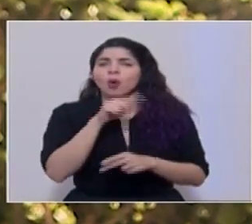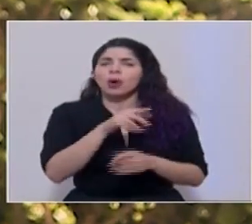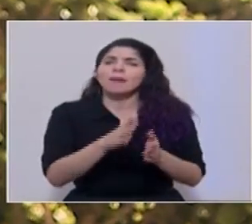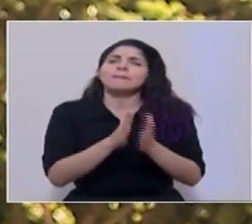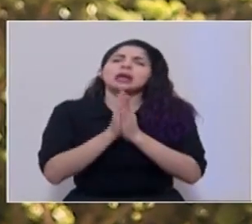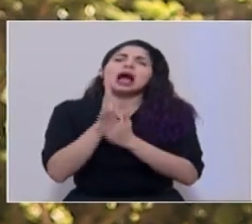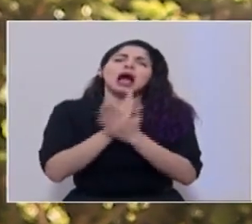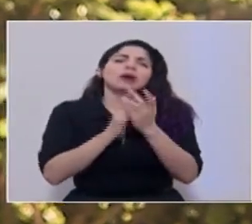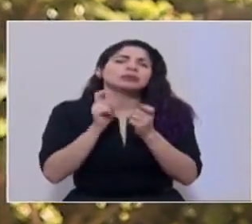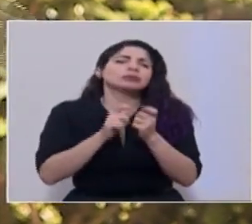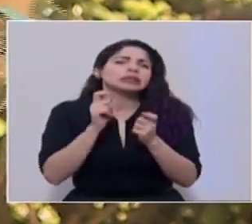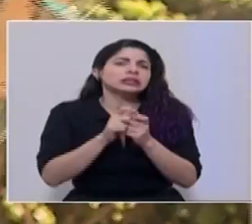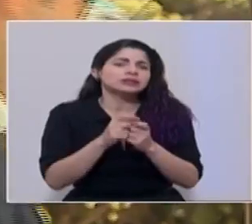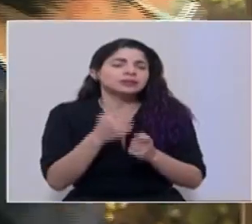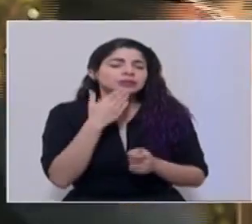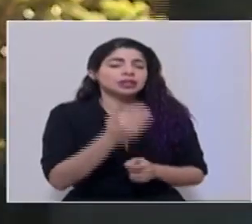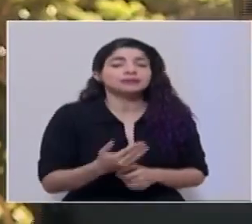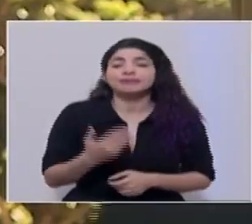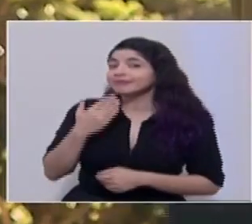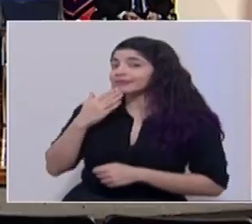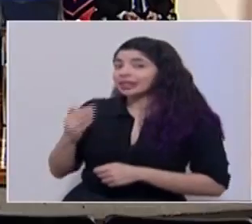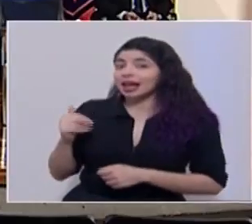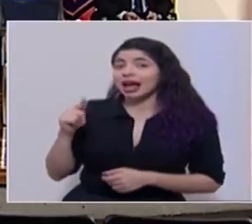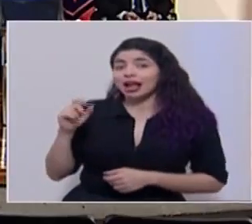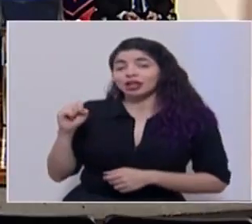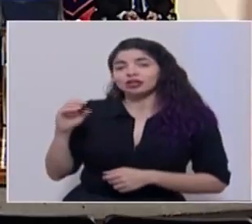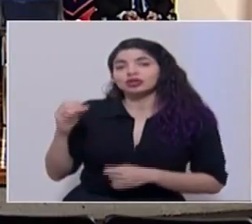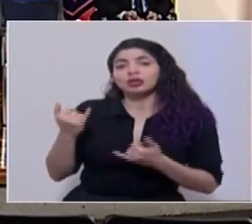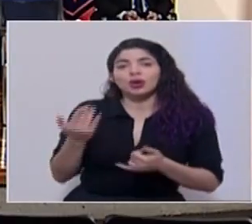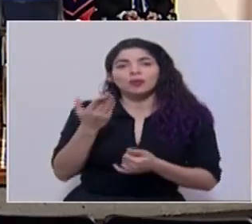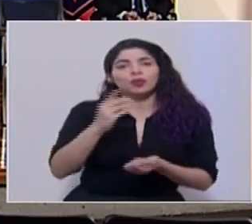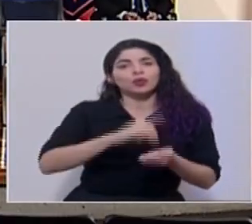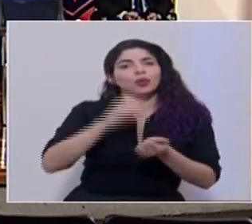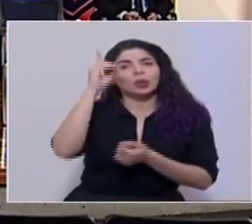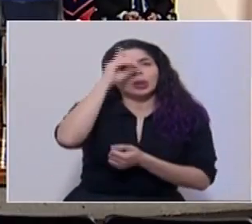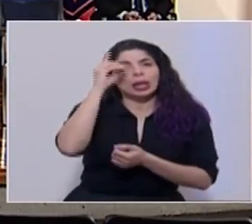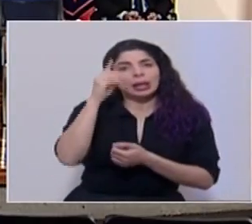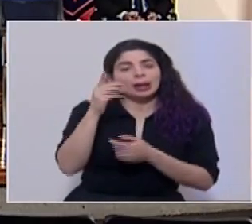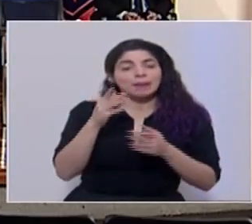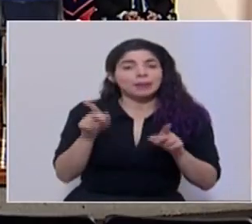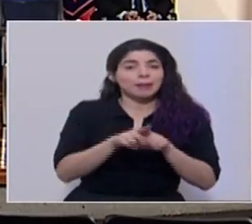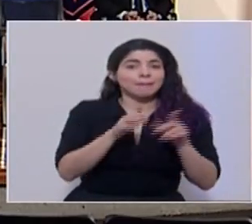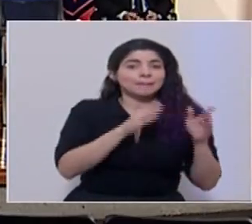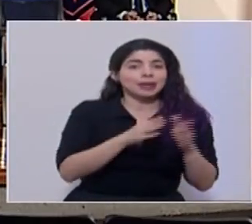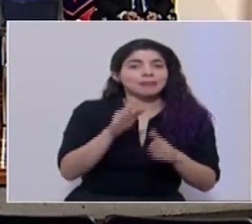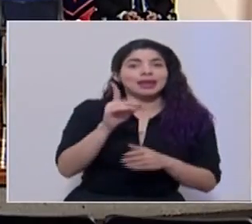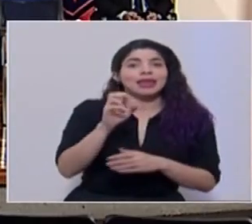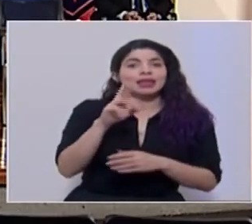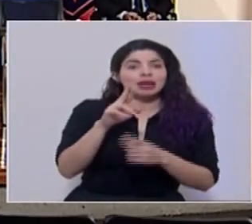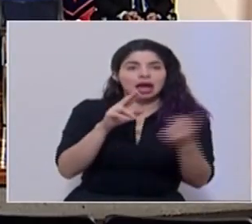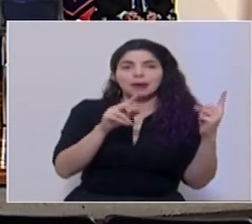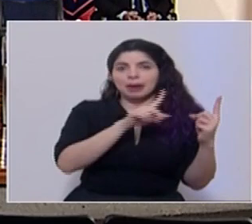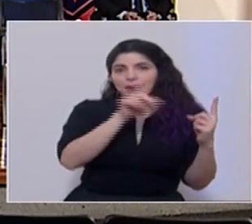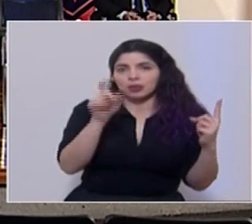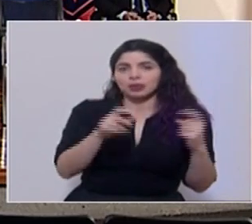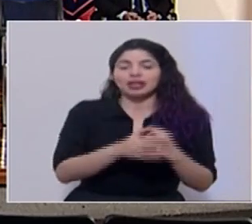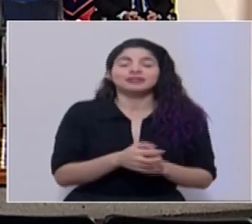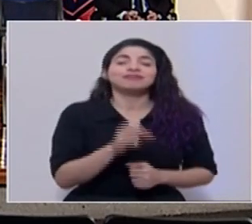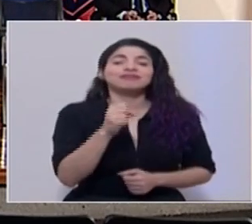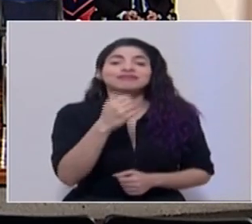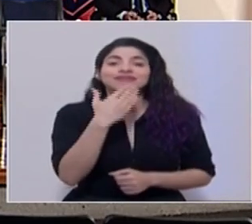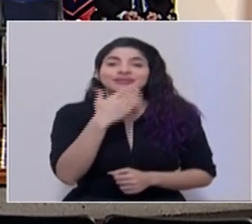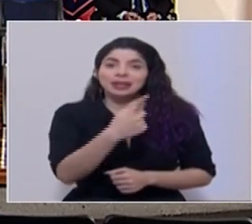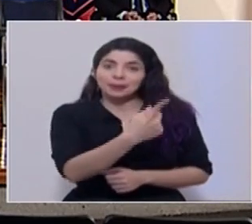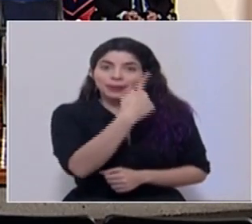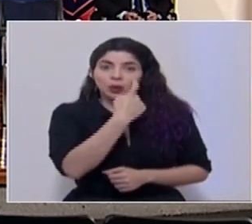van a pedir algo específico? Gracias. Muchísimas gracias a Alonso Solís. Doctor Daniel Salas, por favor, se prepara don Edgar para su consulta. Sí, muchas